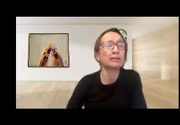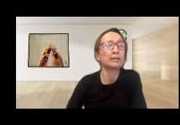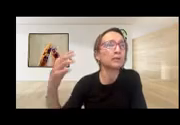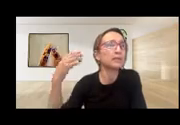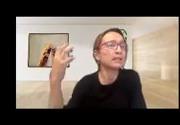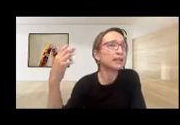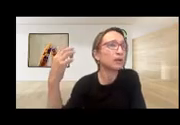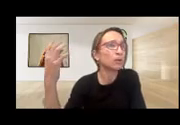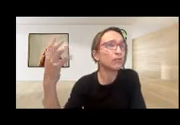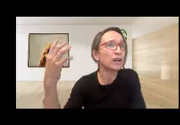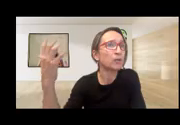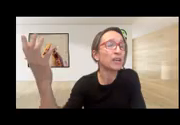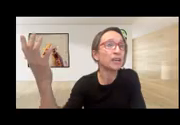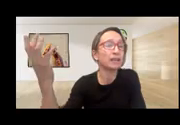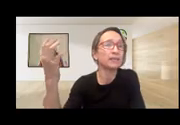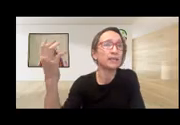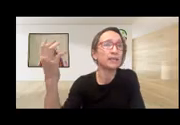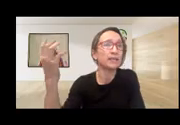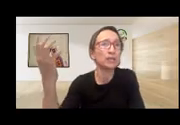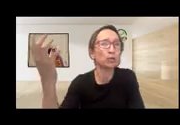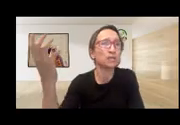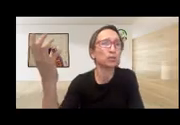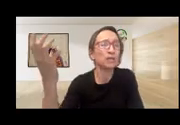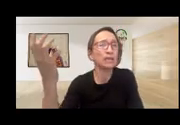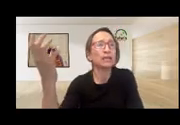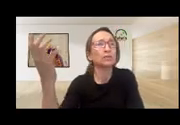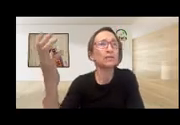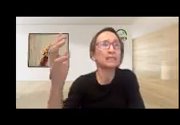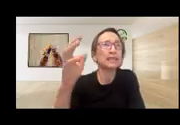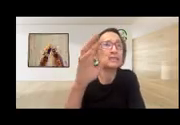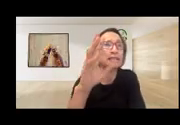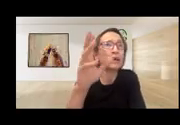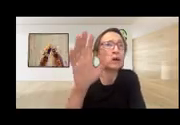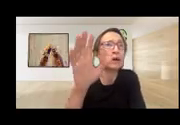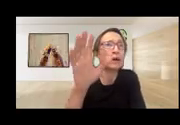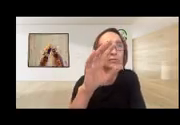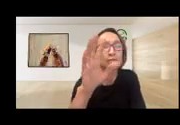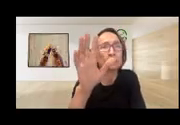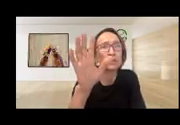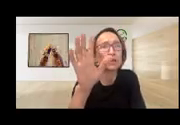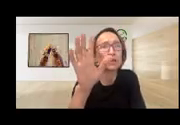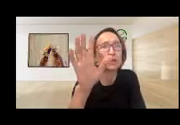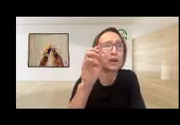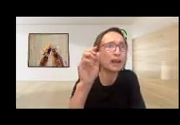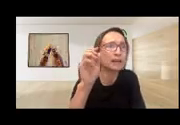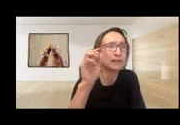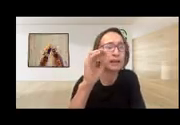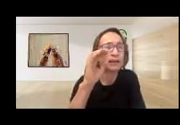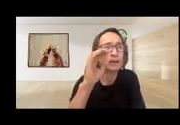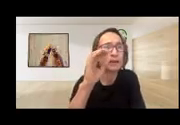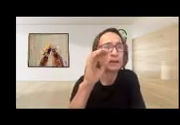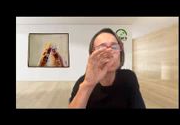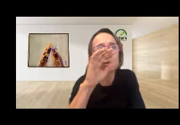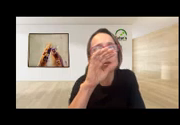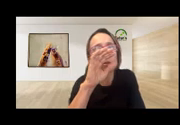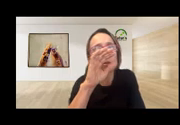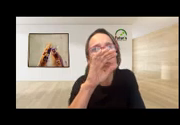color, tratando de entender cuál fue el origen de estos depósitos. Entonces, este trabajo lo hicieron los